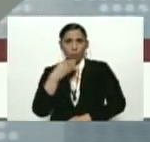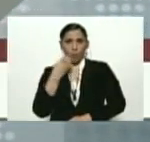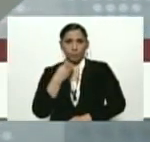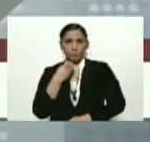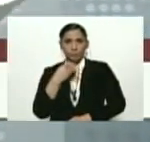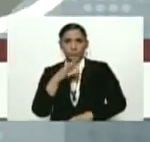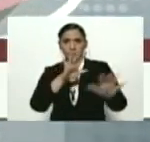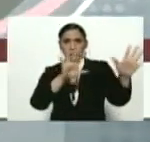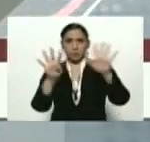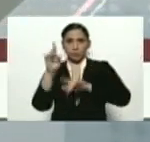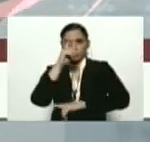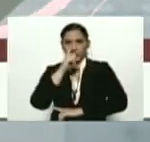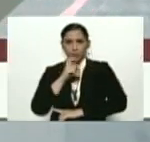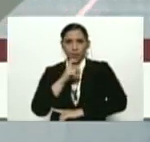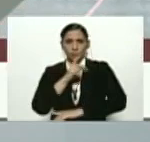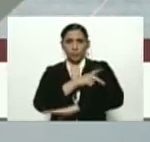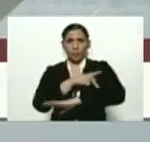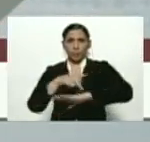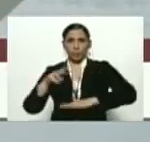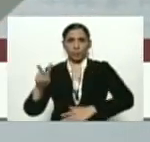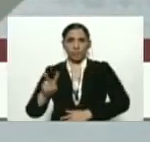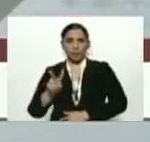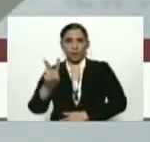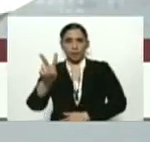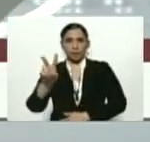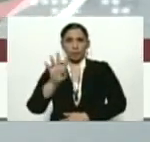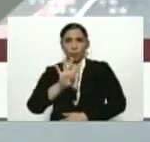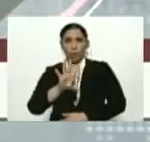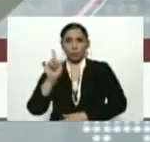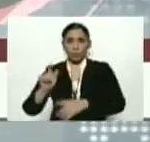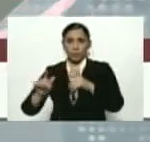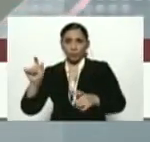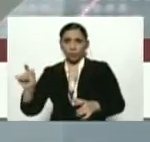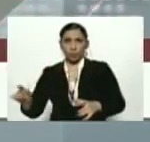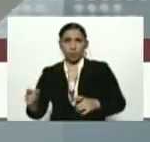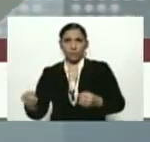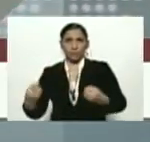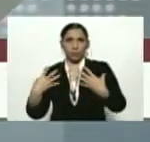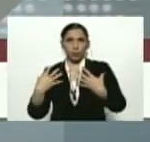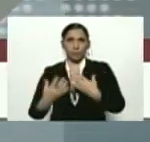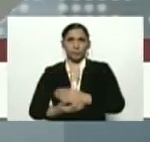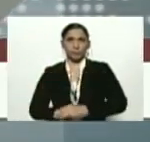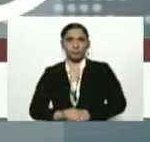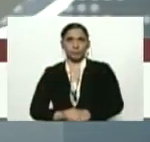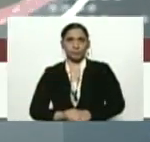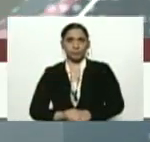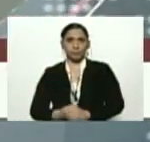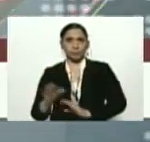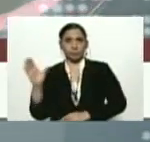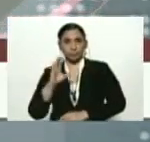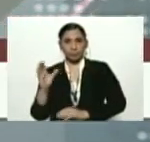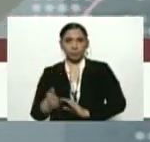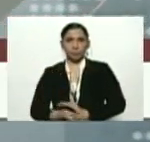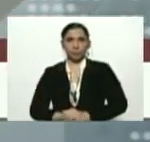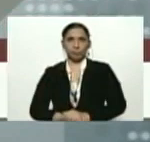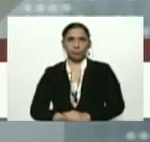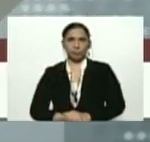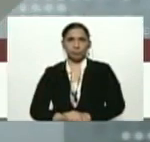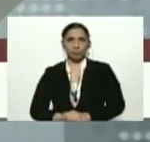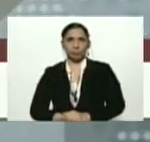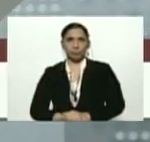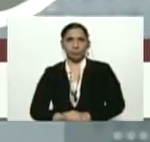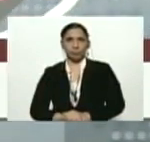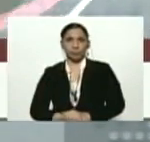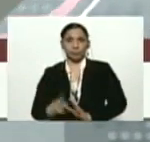de la parroquia El Valle. Son los cuatro casos del distrito capital.